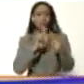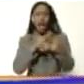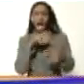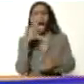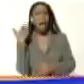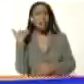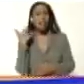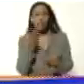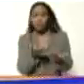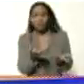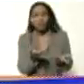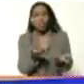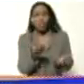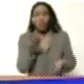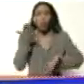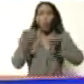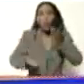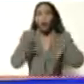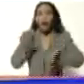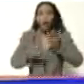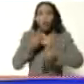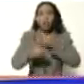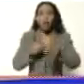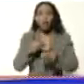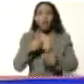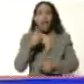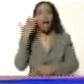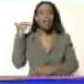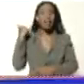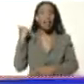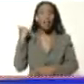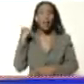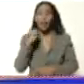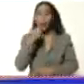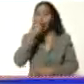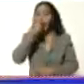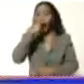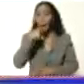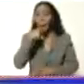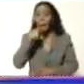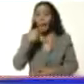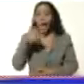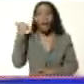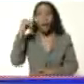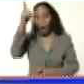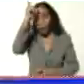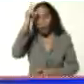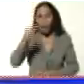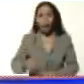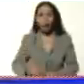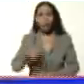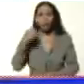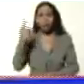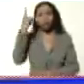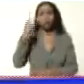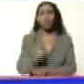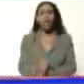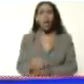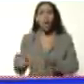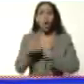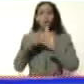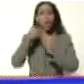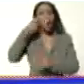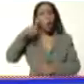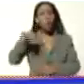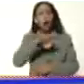solo comparado con el genocidio de Hitler contra los pueblos europeos y contra la gran patria